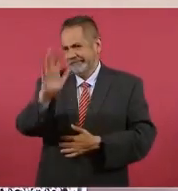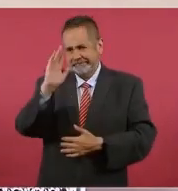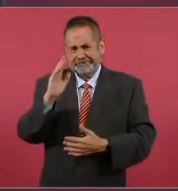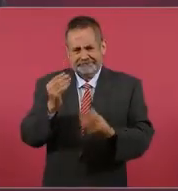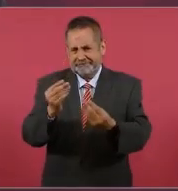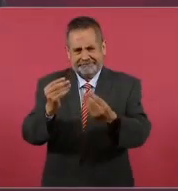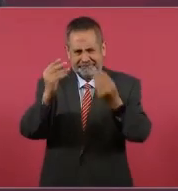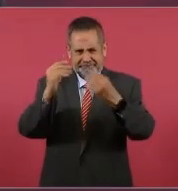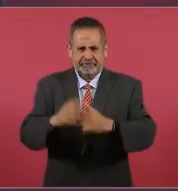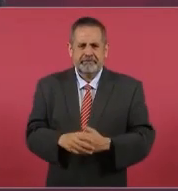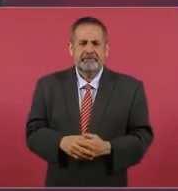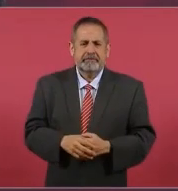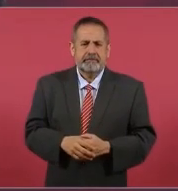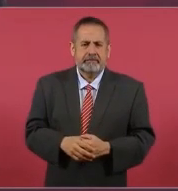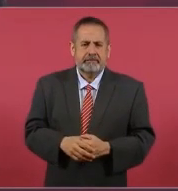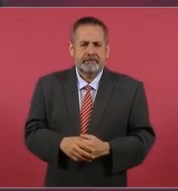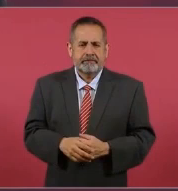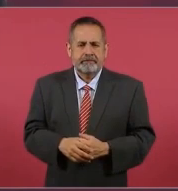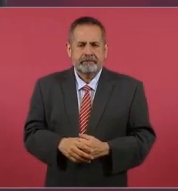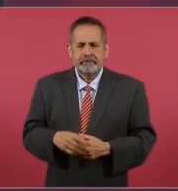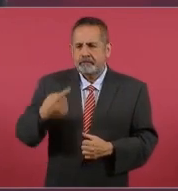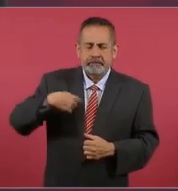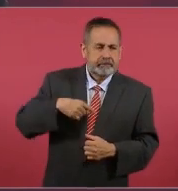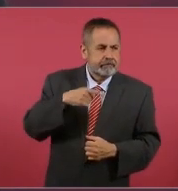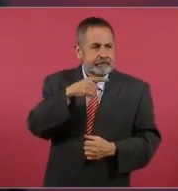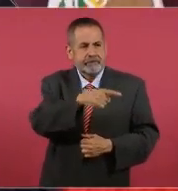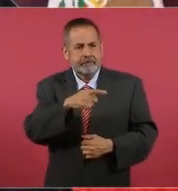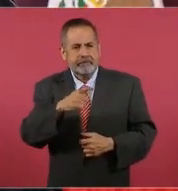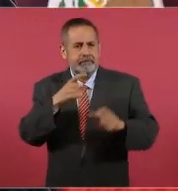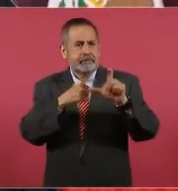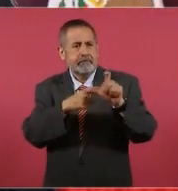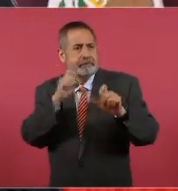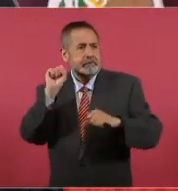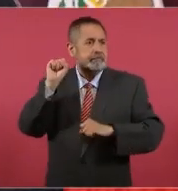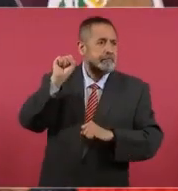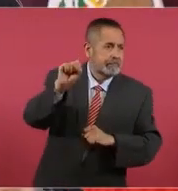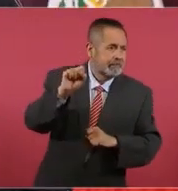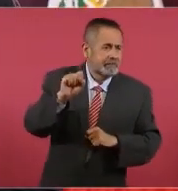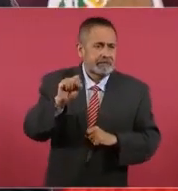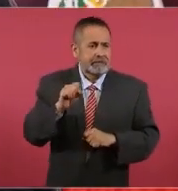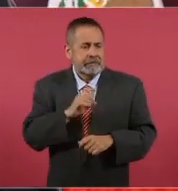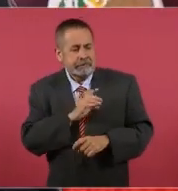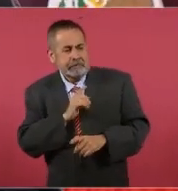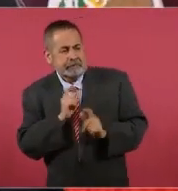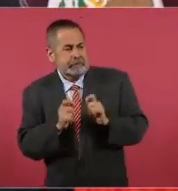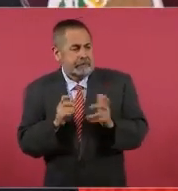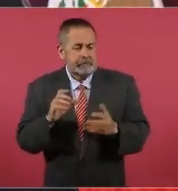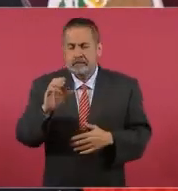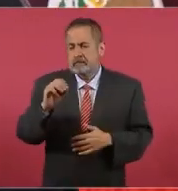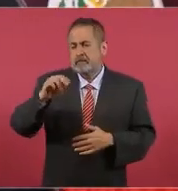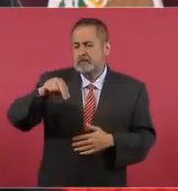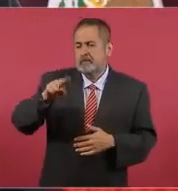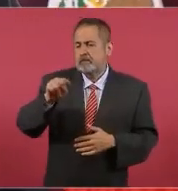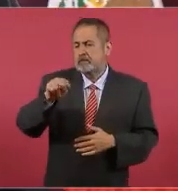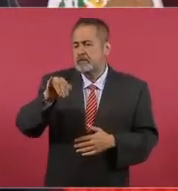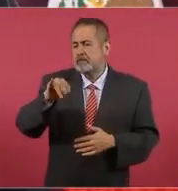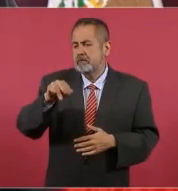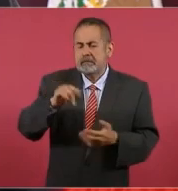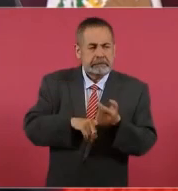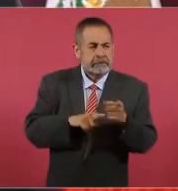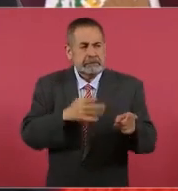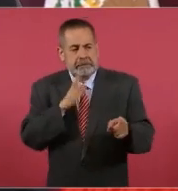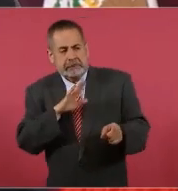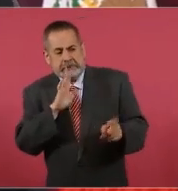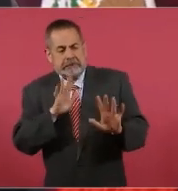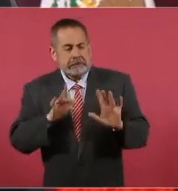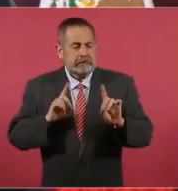es tenerle miedo al comunismo, no. ¿Qué es el comunismo? La vez pasada lo